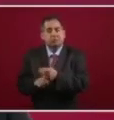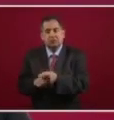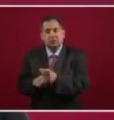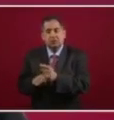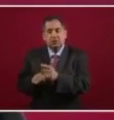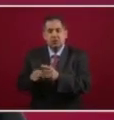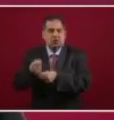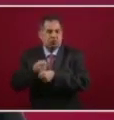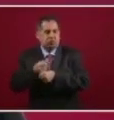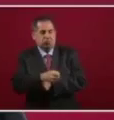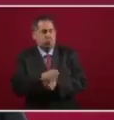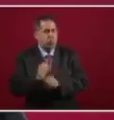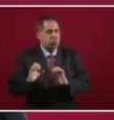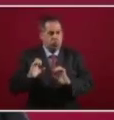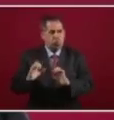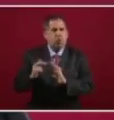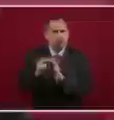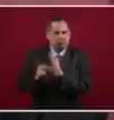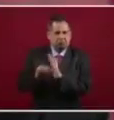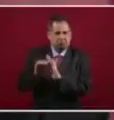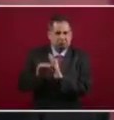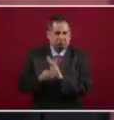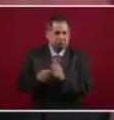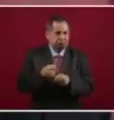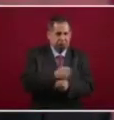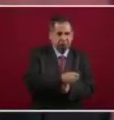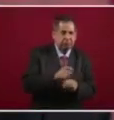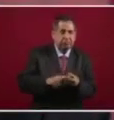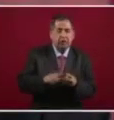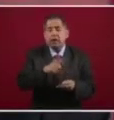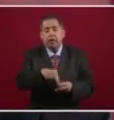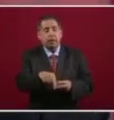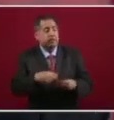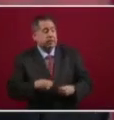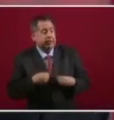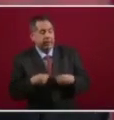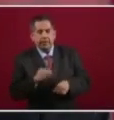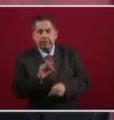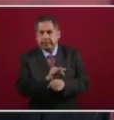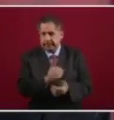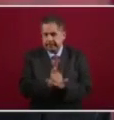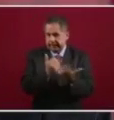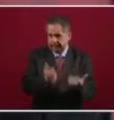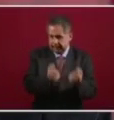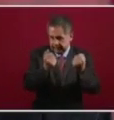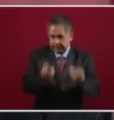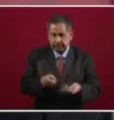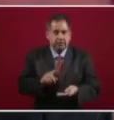regulado de la fuerza, que se protejan las vidas